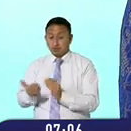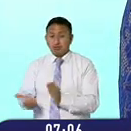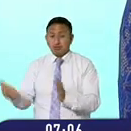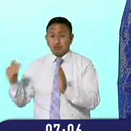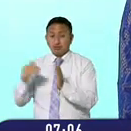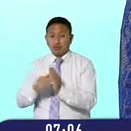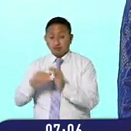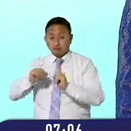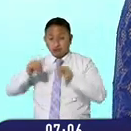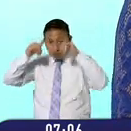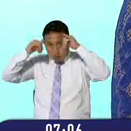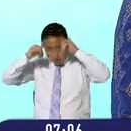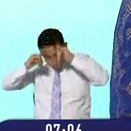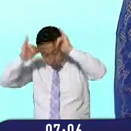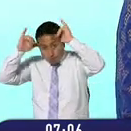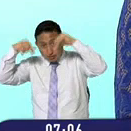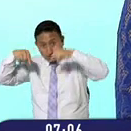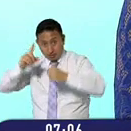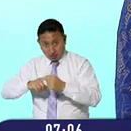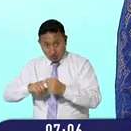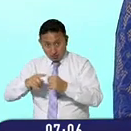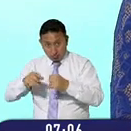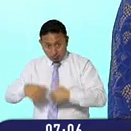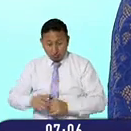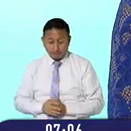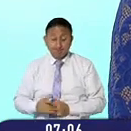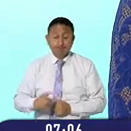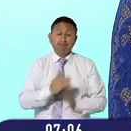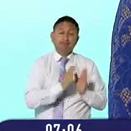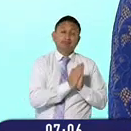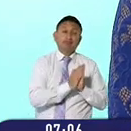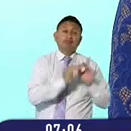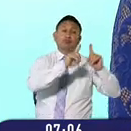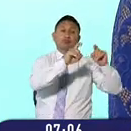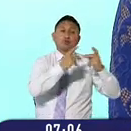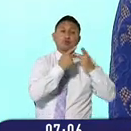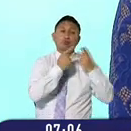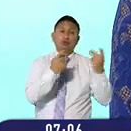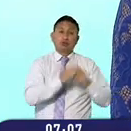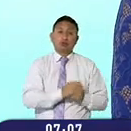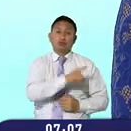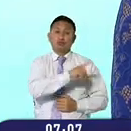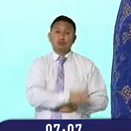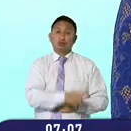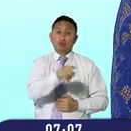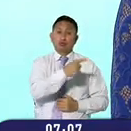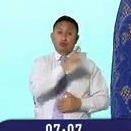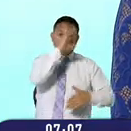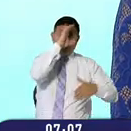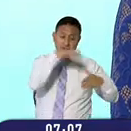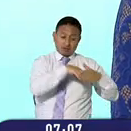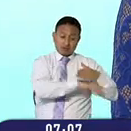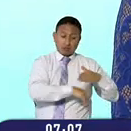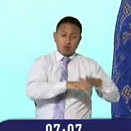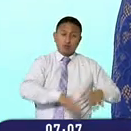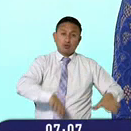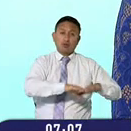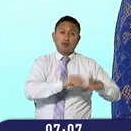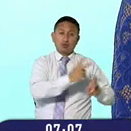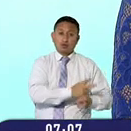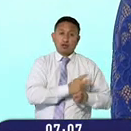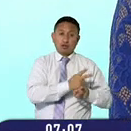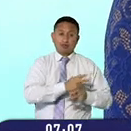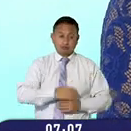de toros en Quito y el otro una solicitud de consulta popular para prohibir la actividad minera en áreas protegidas de la ciudad.